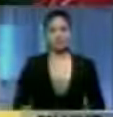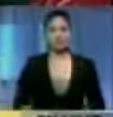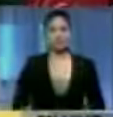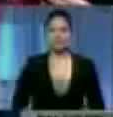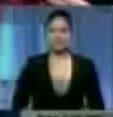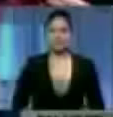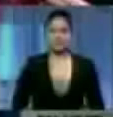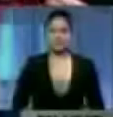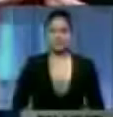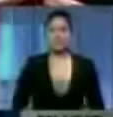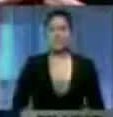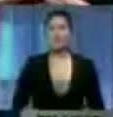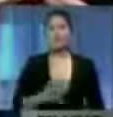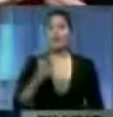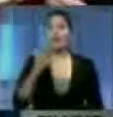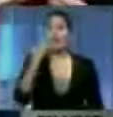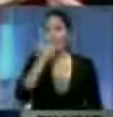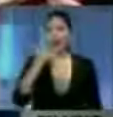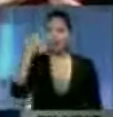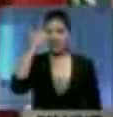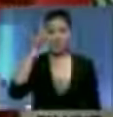En Ruanda, en África,